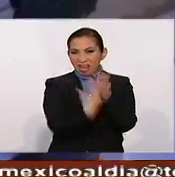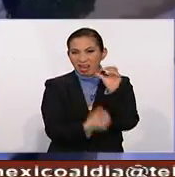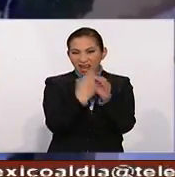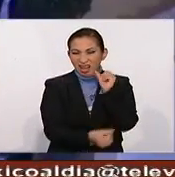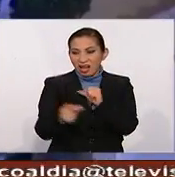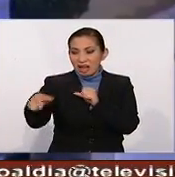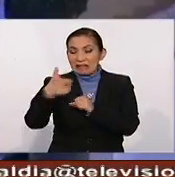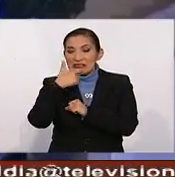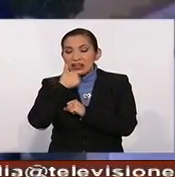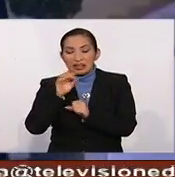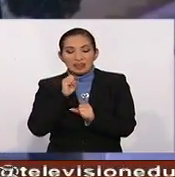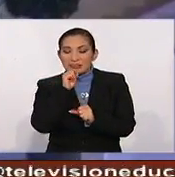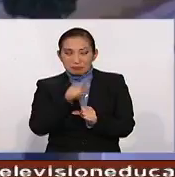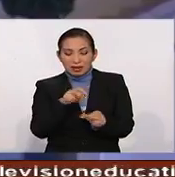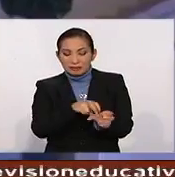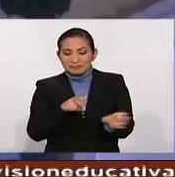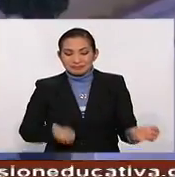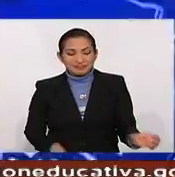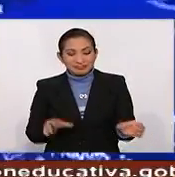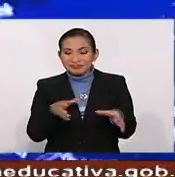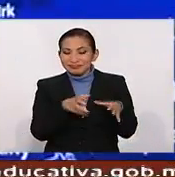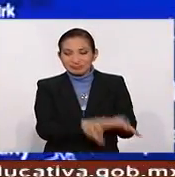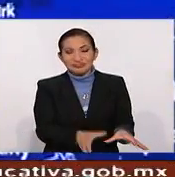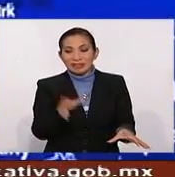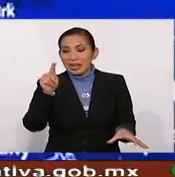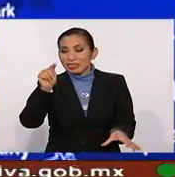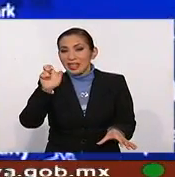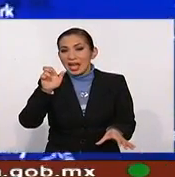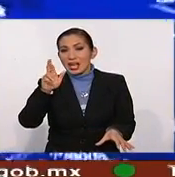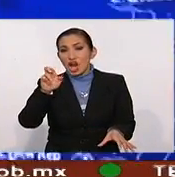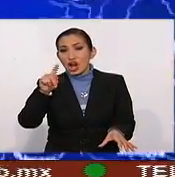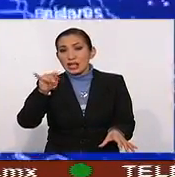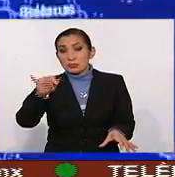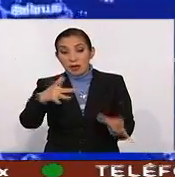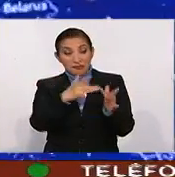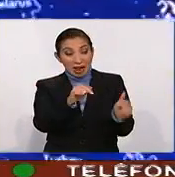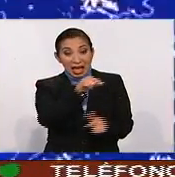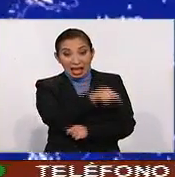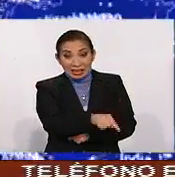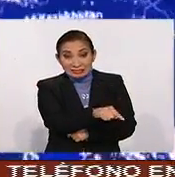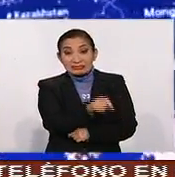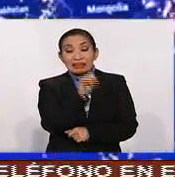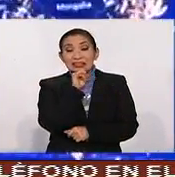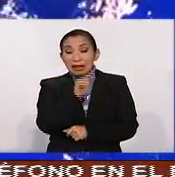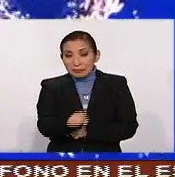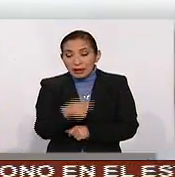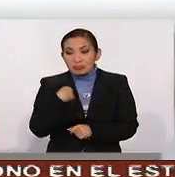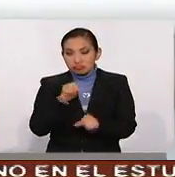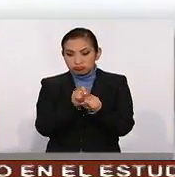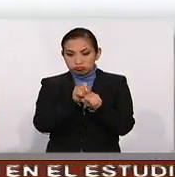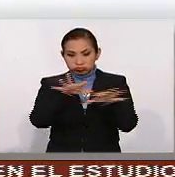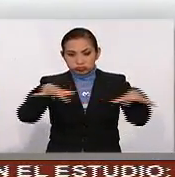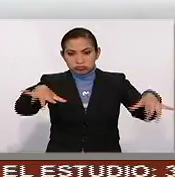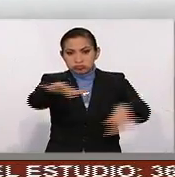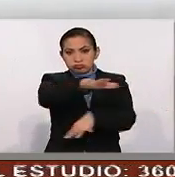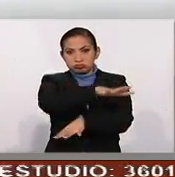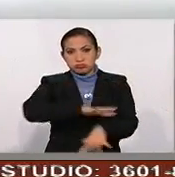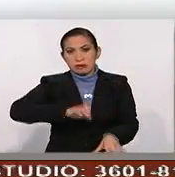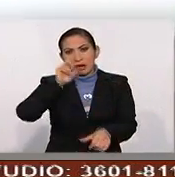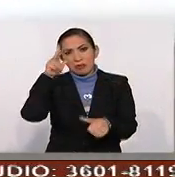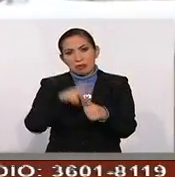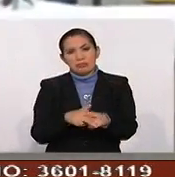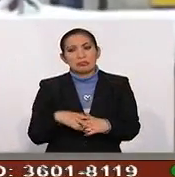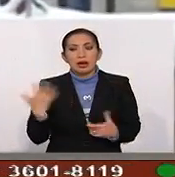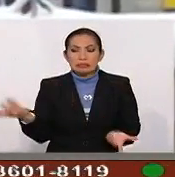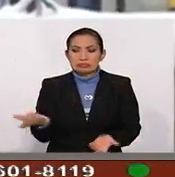Reino Unido salga del bloque, el terrorismo que vivió este año Francia y que está bastante extendido por todo el viejo continente,